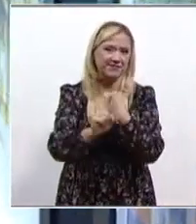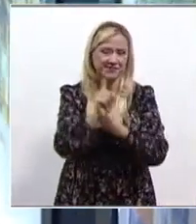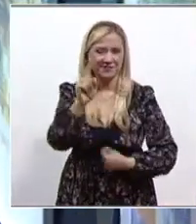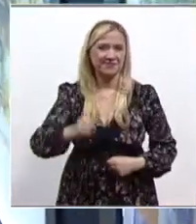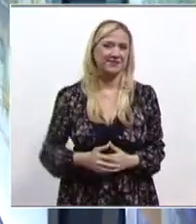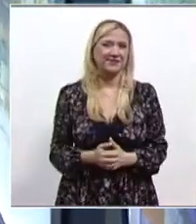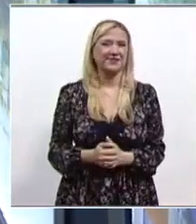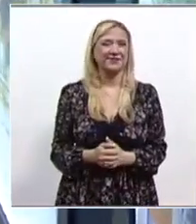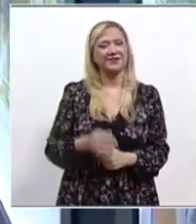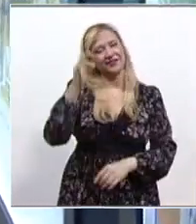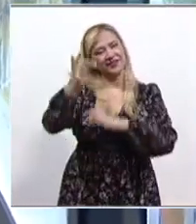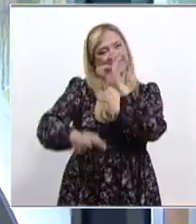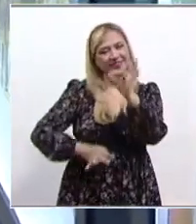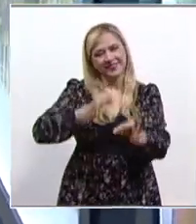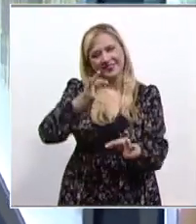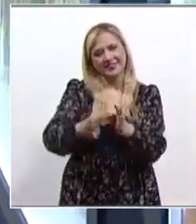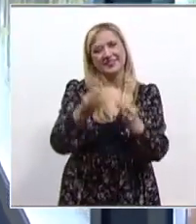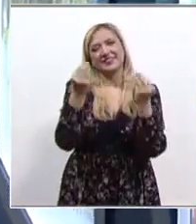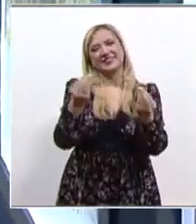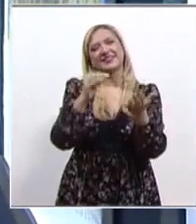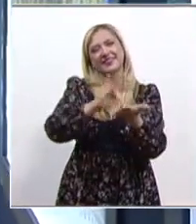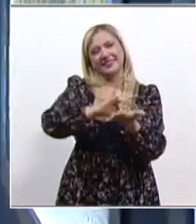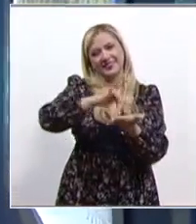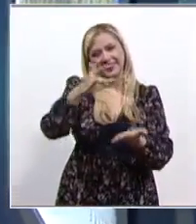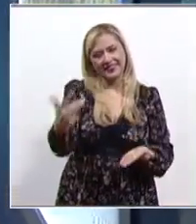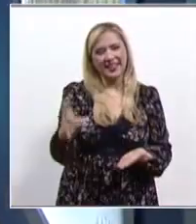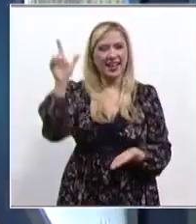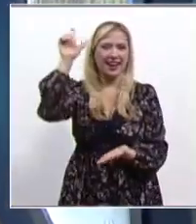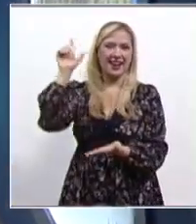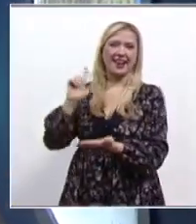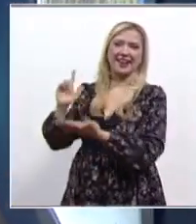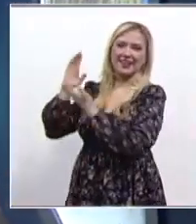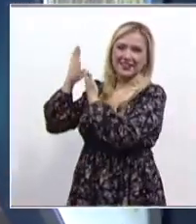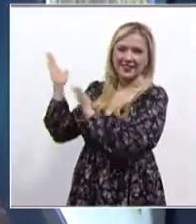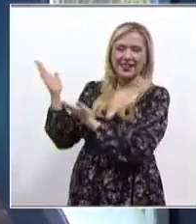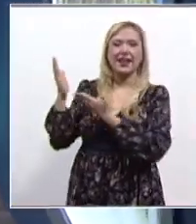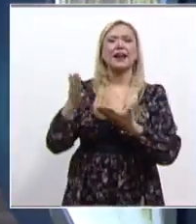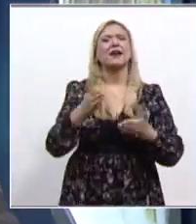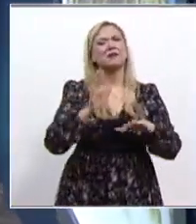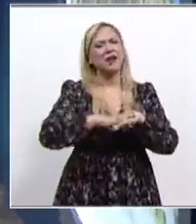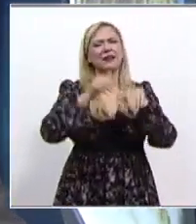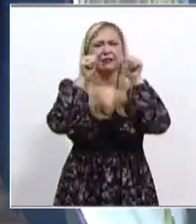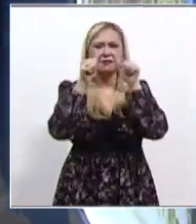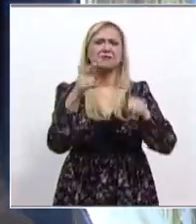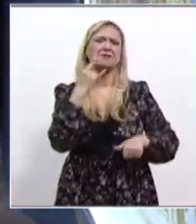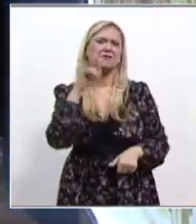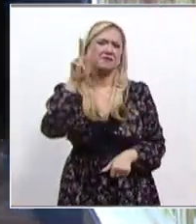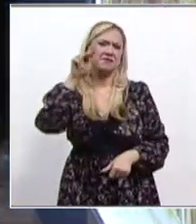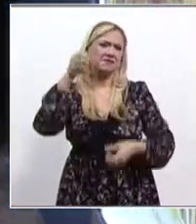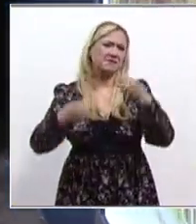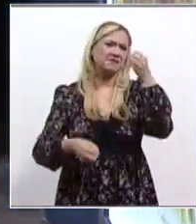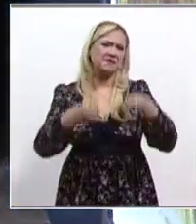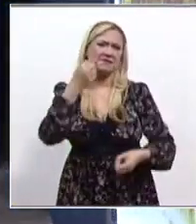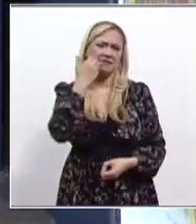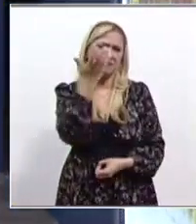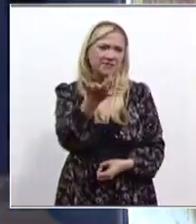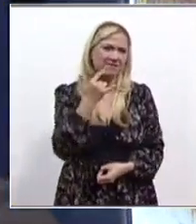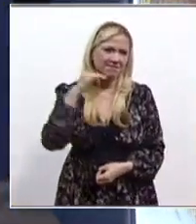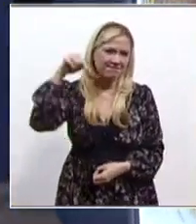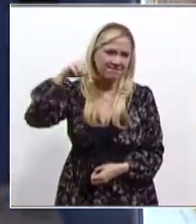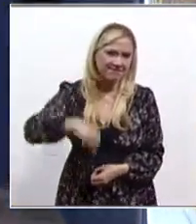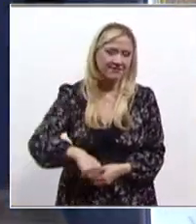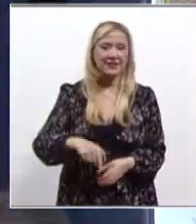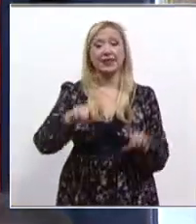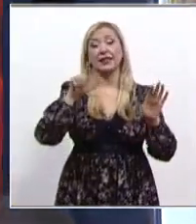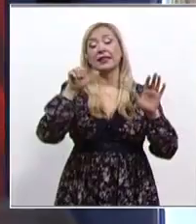Así concluimos esta emisión. Soy Laura Murillo. Antes de despedirnos, lo invitamos a mantenerse en la señal del canal del Poder Judicial de la Federación. A